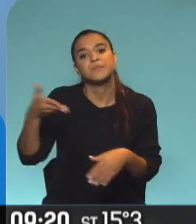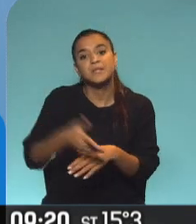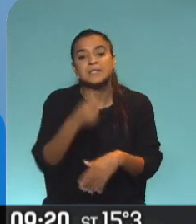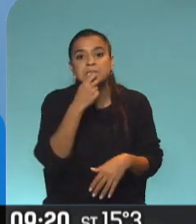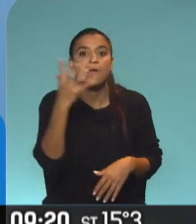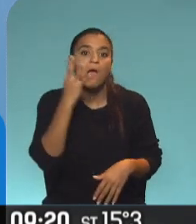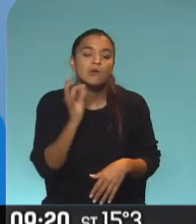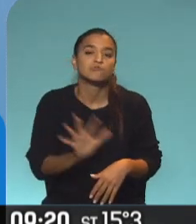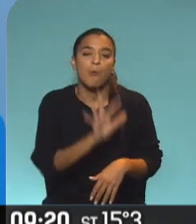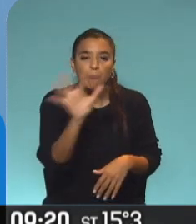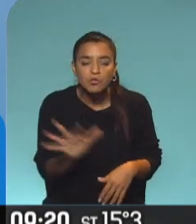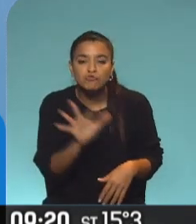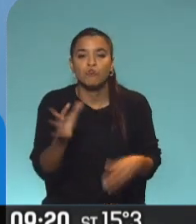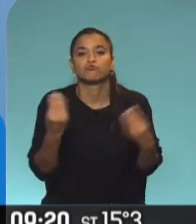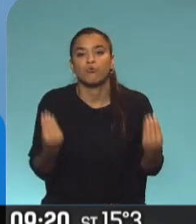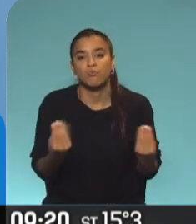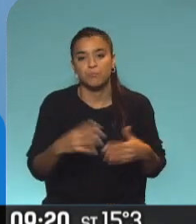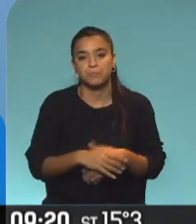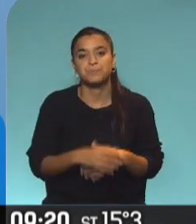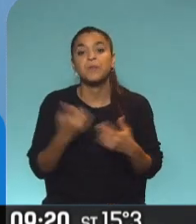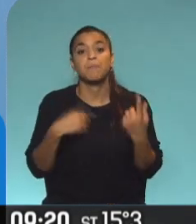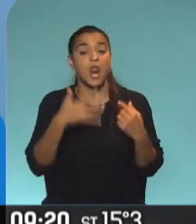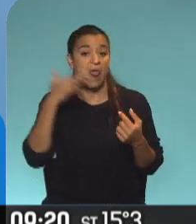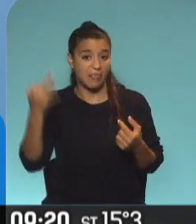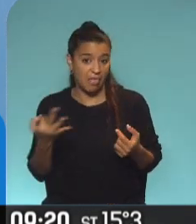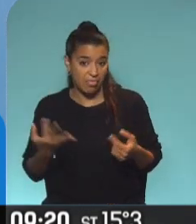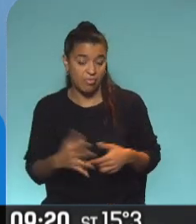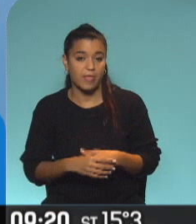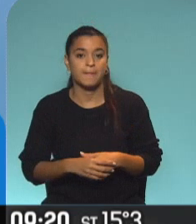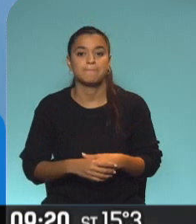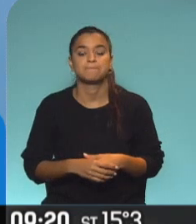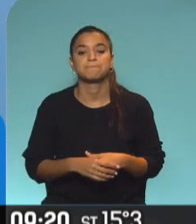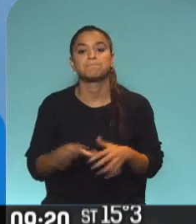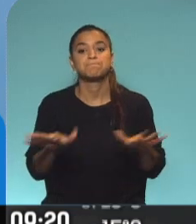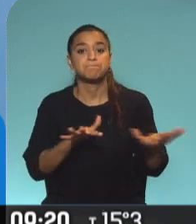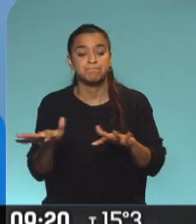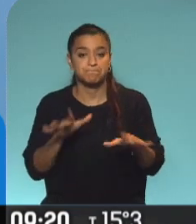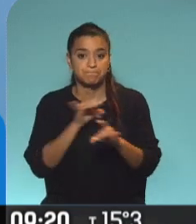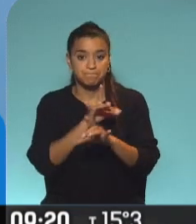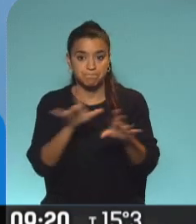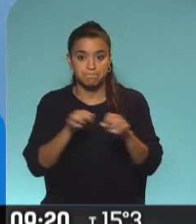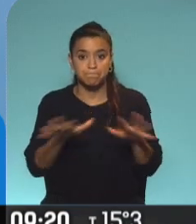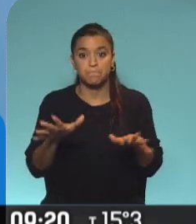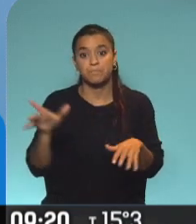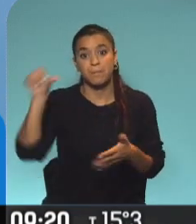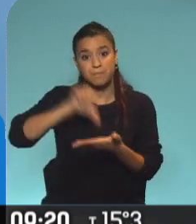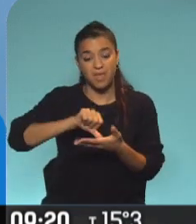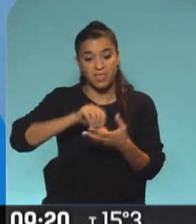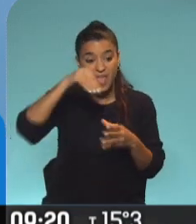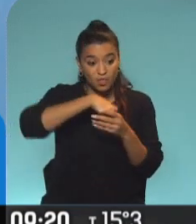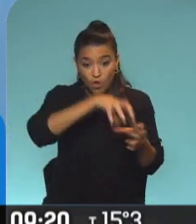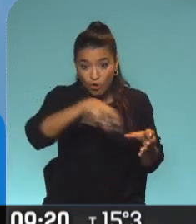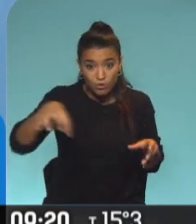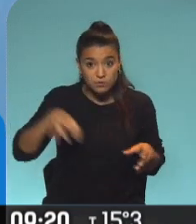casos sospechosos y diagnósticos. Pero la realidad es que la situación epidemiológica del país, inclusive dentro de las jurisdicciones,